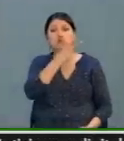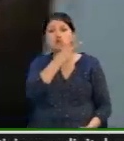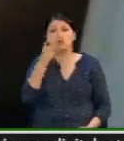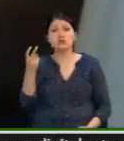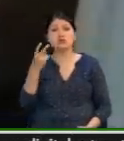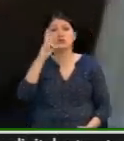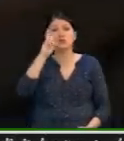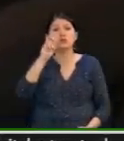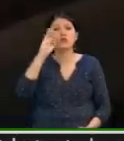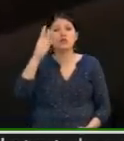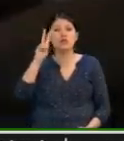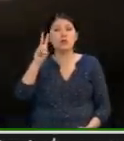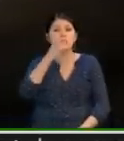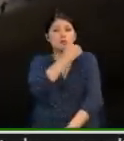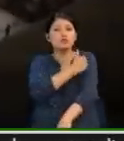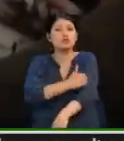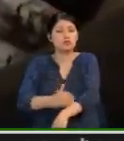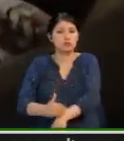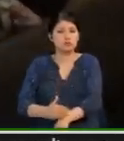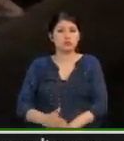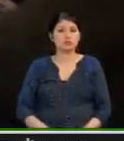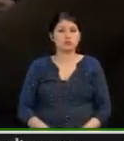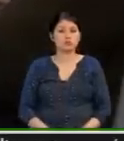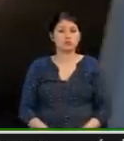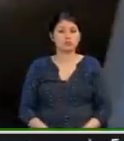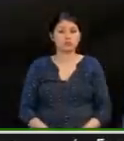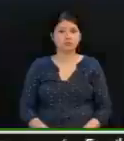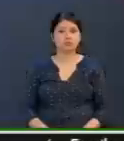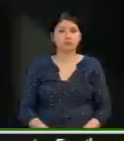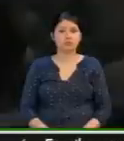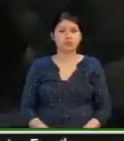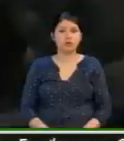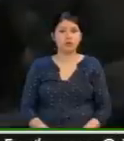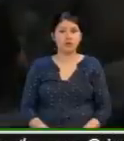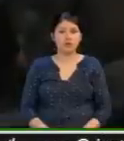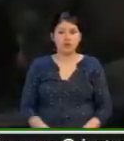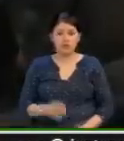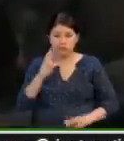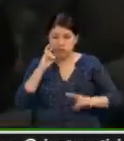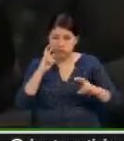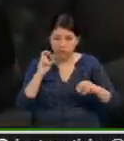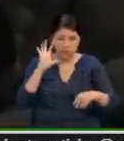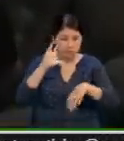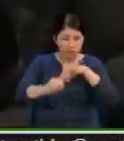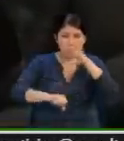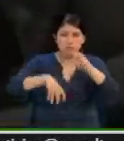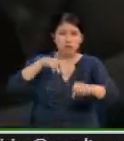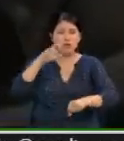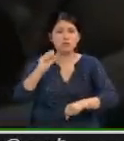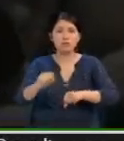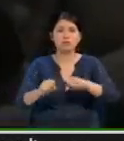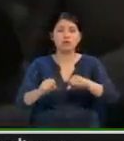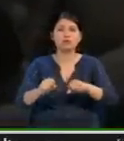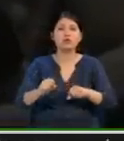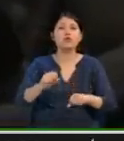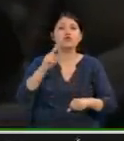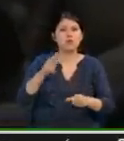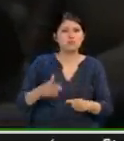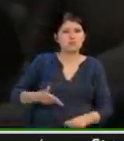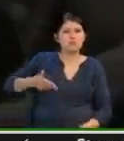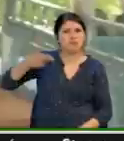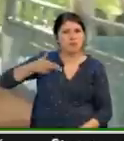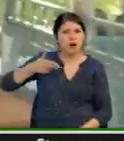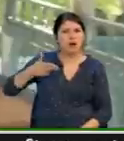272 millones de pesos en las en los en las operaciones de allanamiento se incautan dos armas de